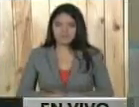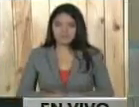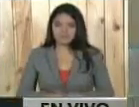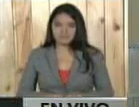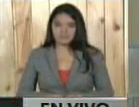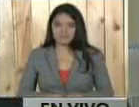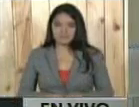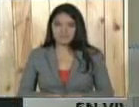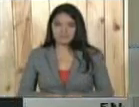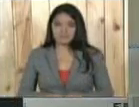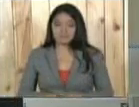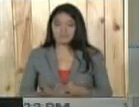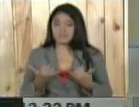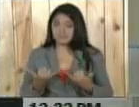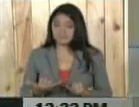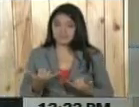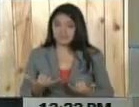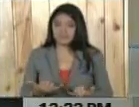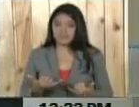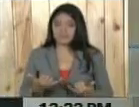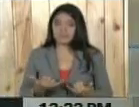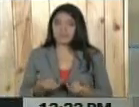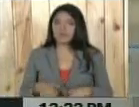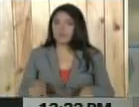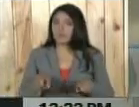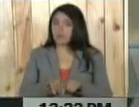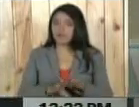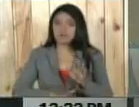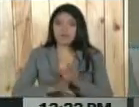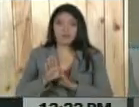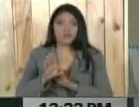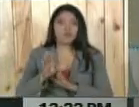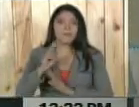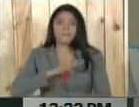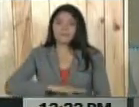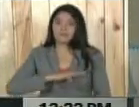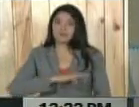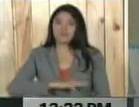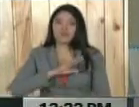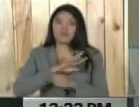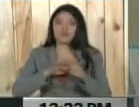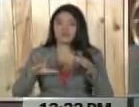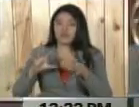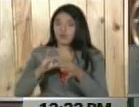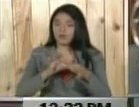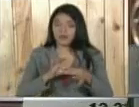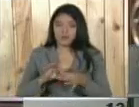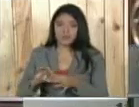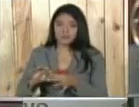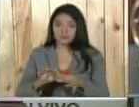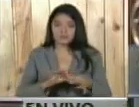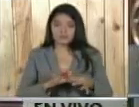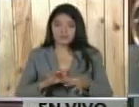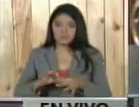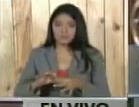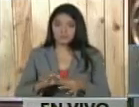está en plena marcha y buen desarrollo en la gran misión Abastecimiento Soberano.